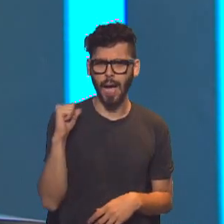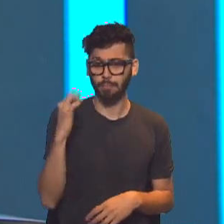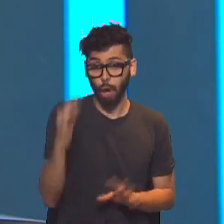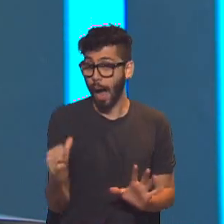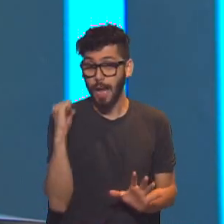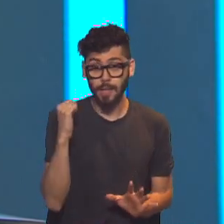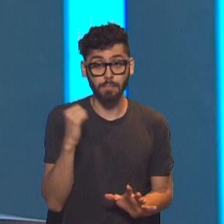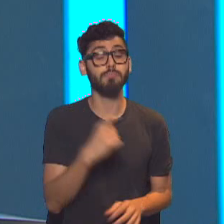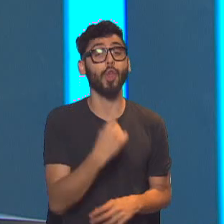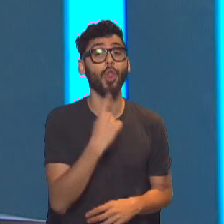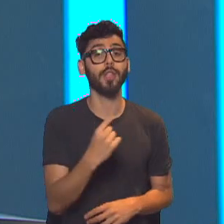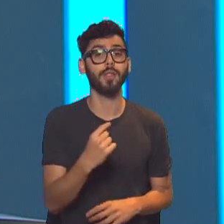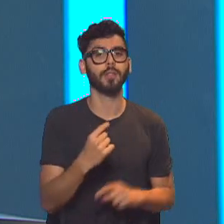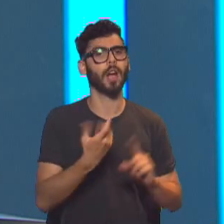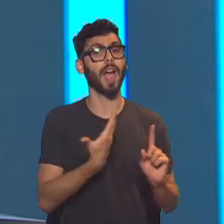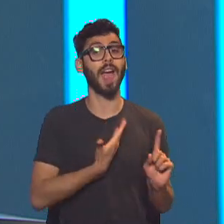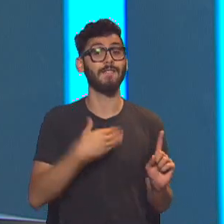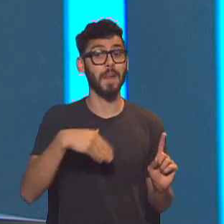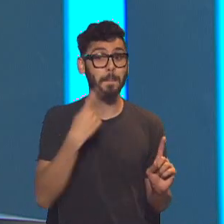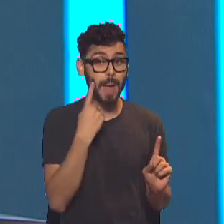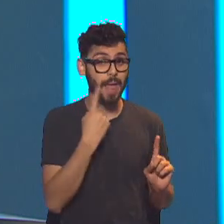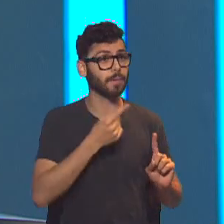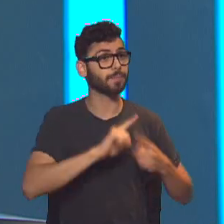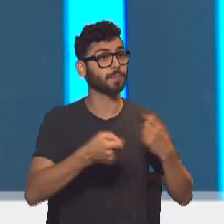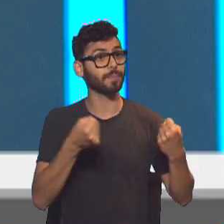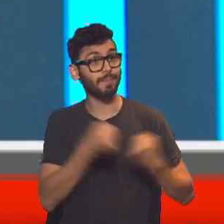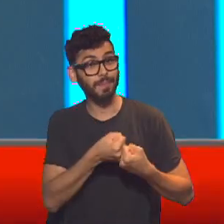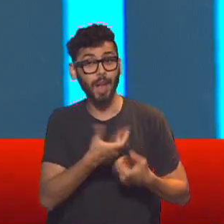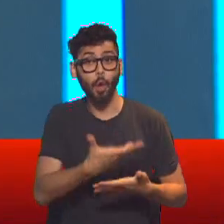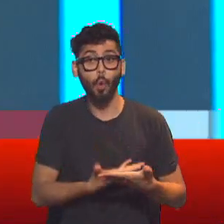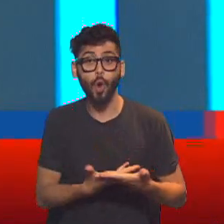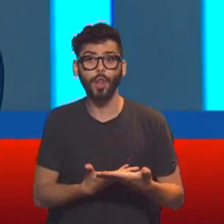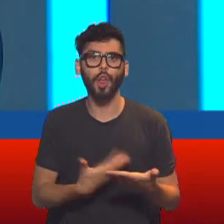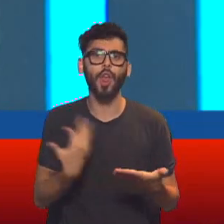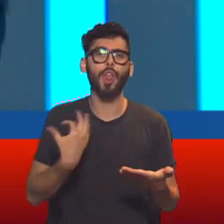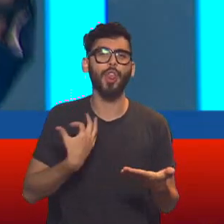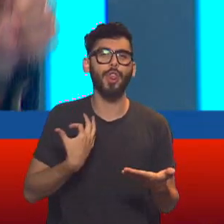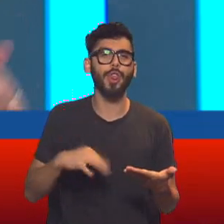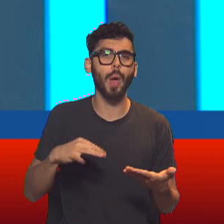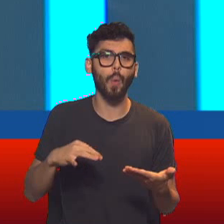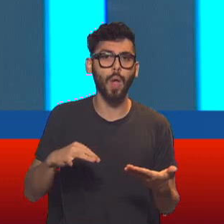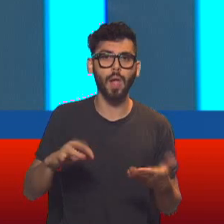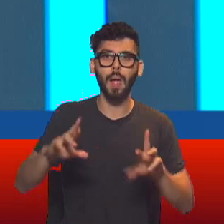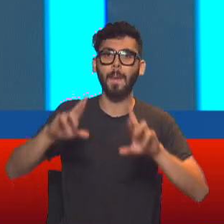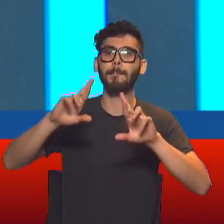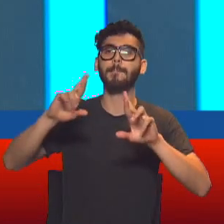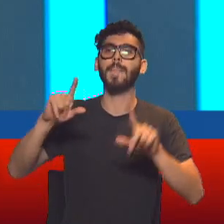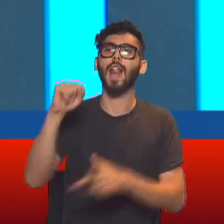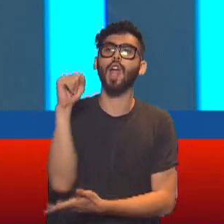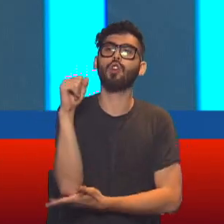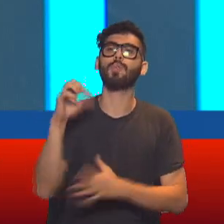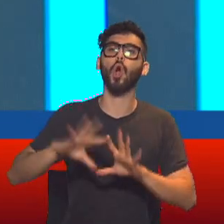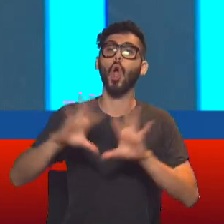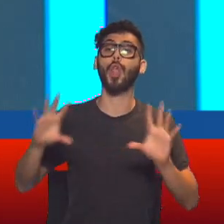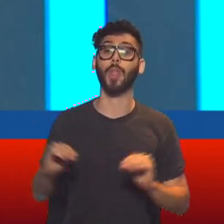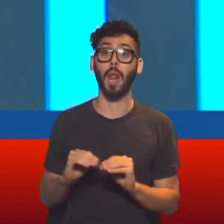exactamente ayer, dijo que el arreglo con el fondo tenía que hacerse dentro de un plan económico integral, que para